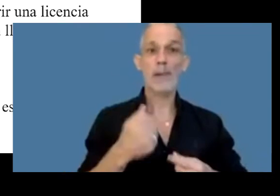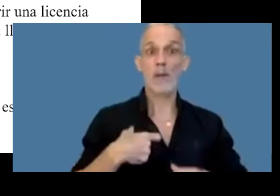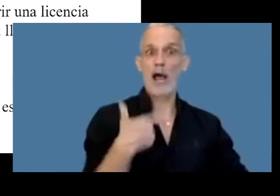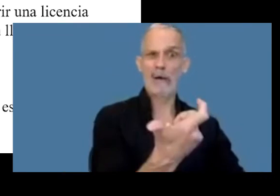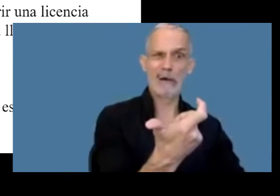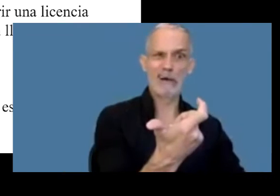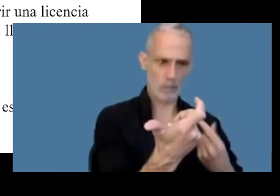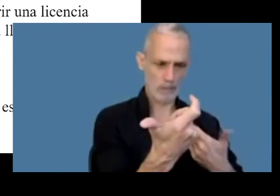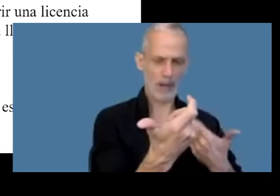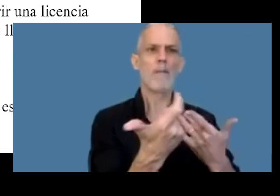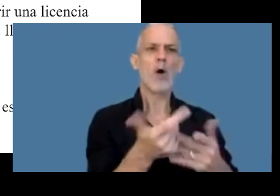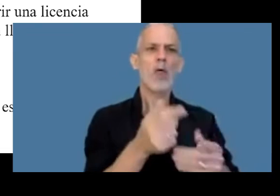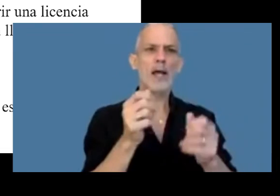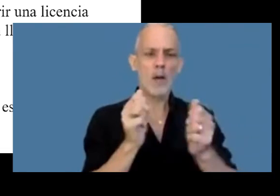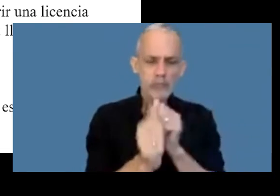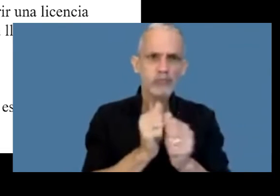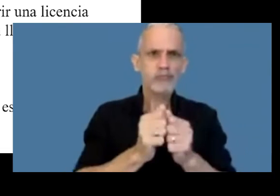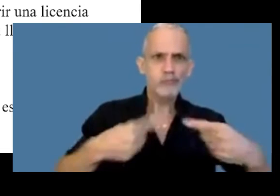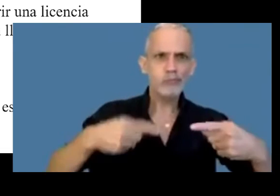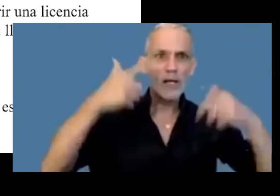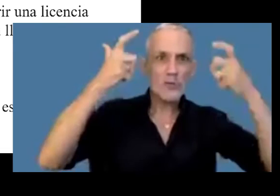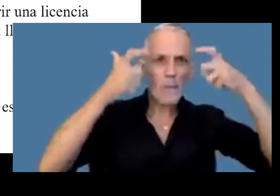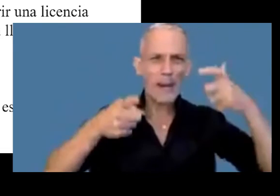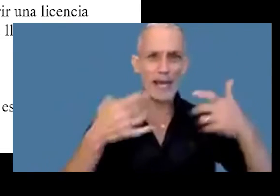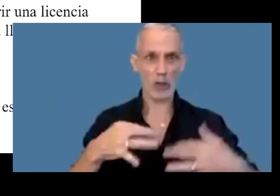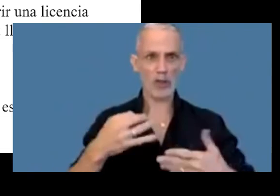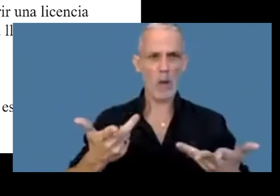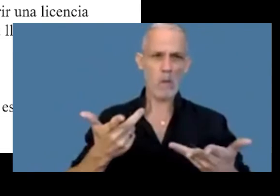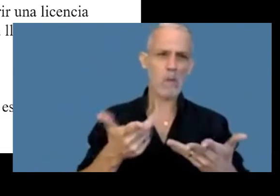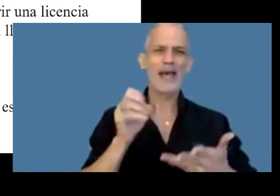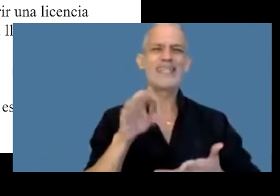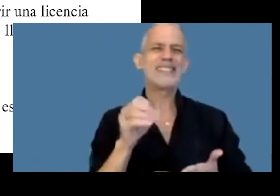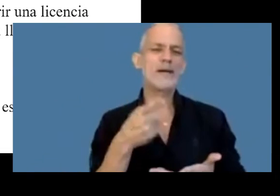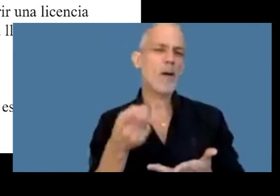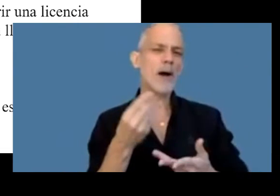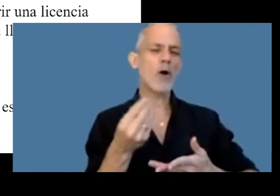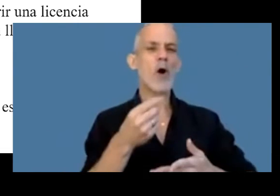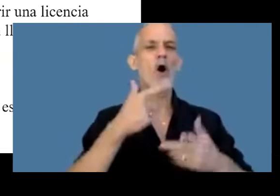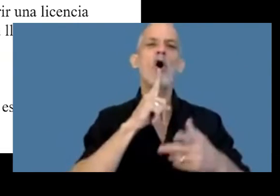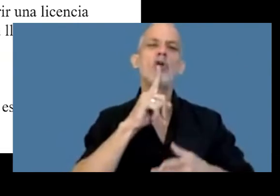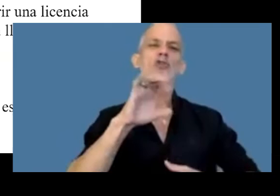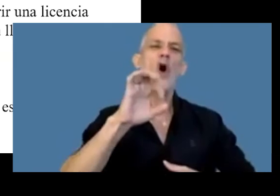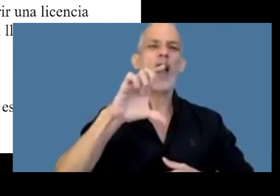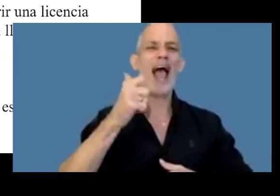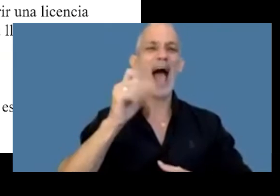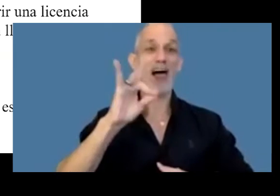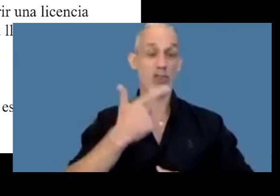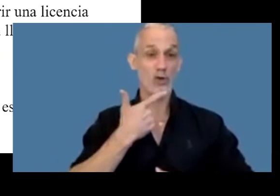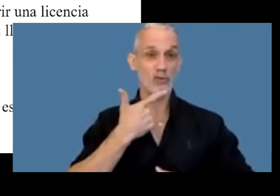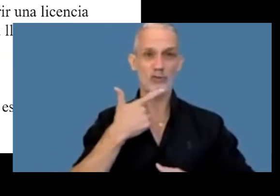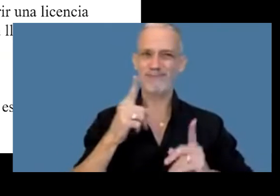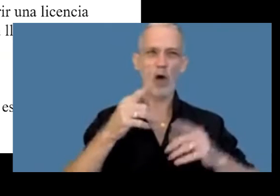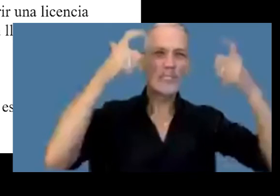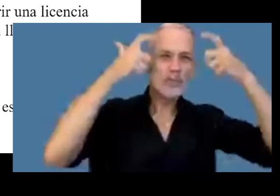para poder confeccionar y vender sombreros. Empezaron a llamarse tocados. Entonces ya no eran sombreros, sino que eran